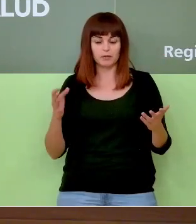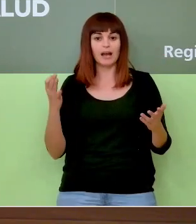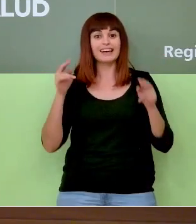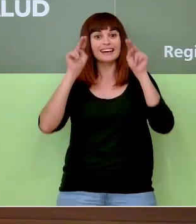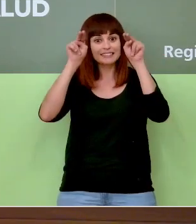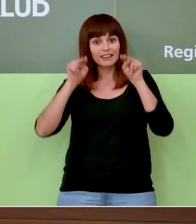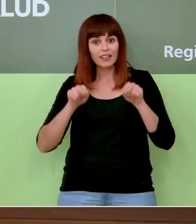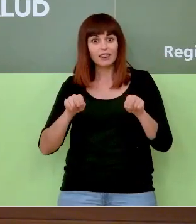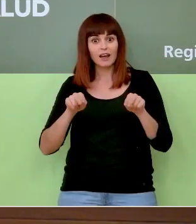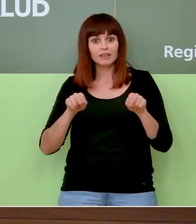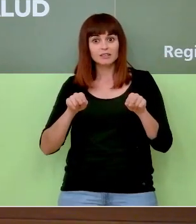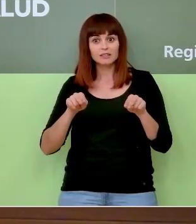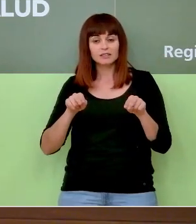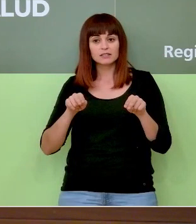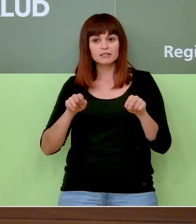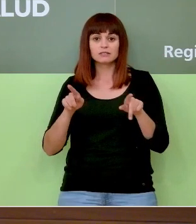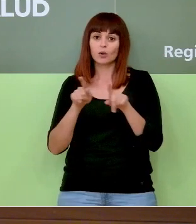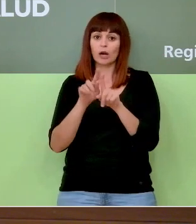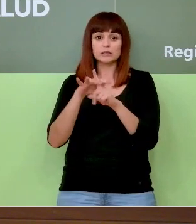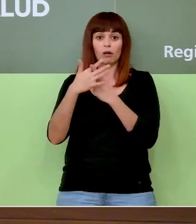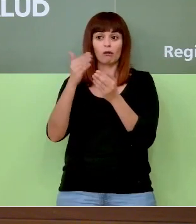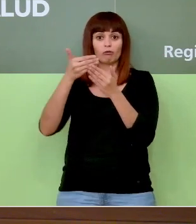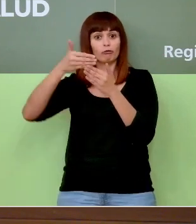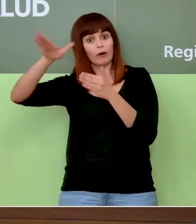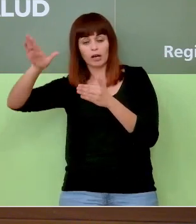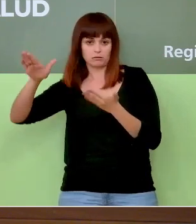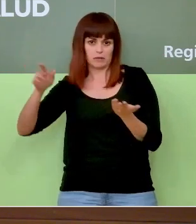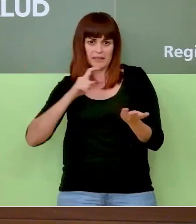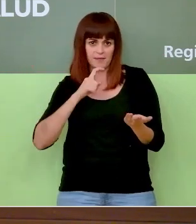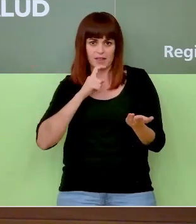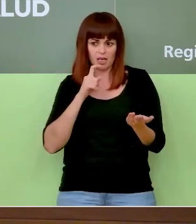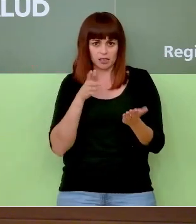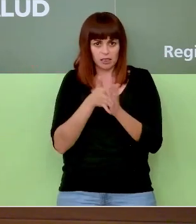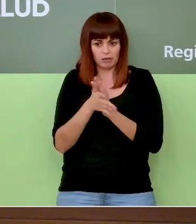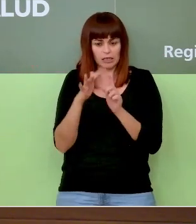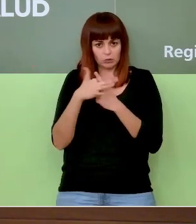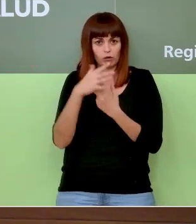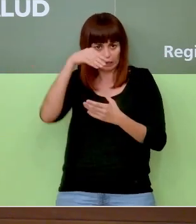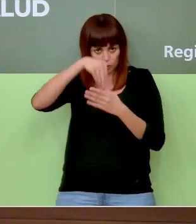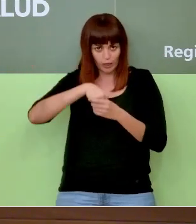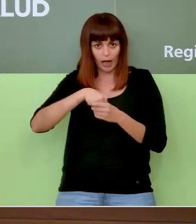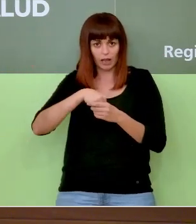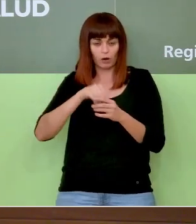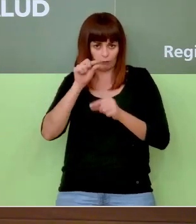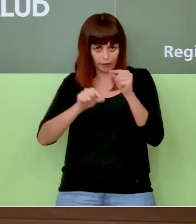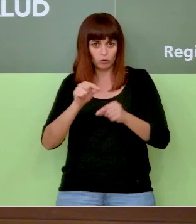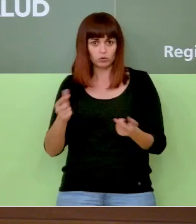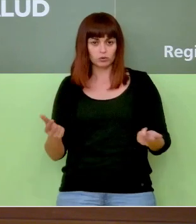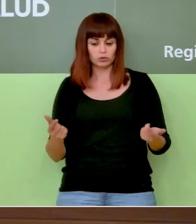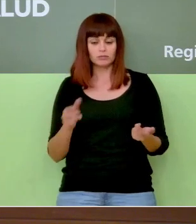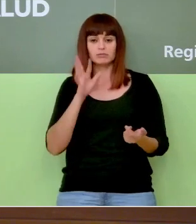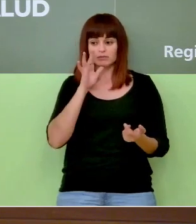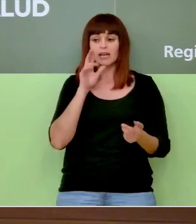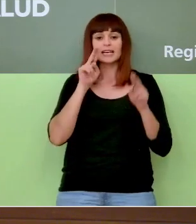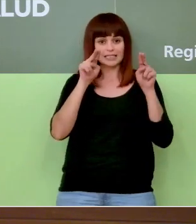residencias estén fuera de esa situación es muy complicada. Afortunadamente, hasta el momento, aunque hemos tenido brotes